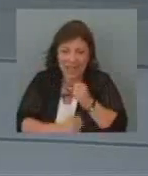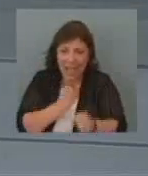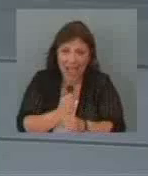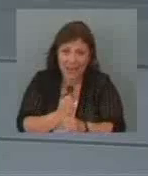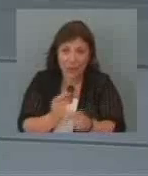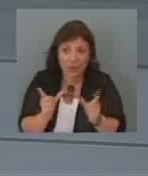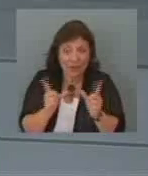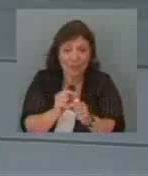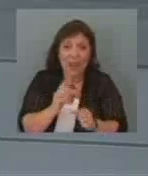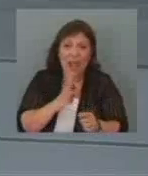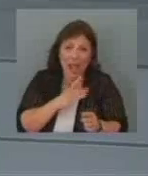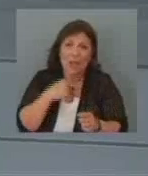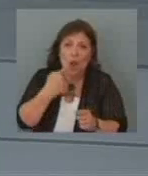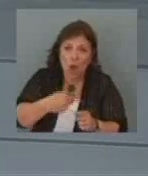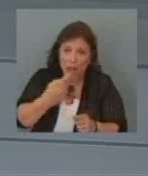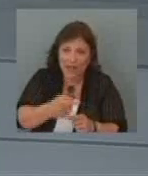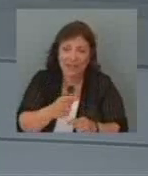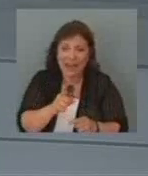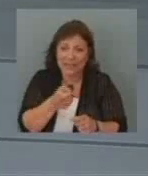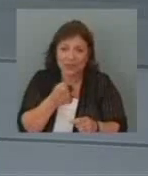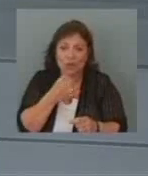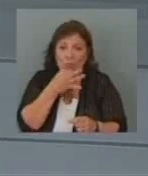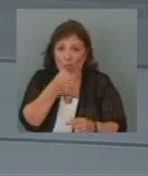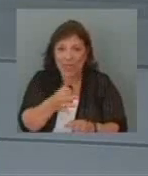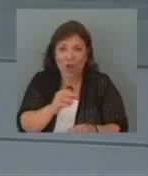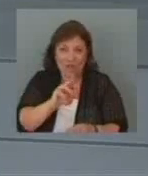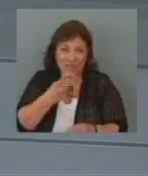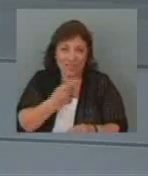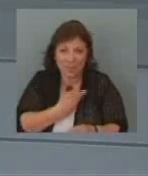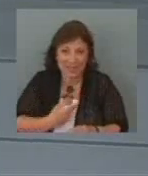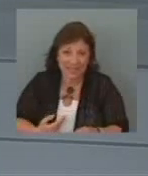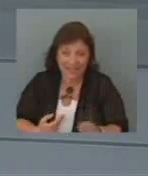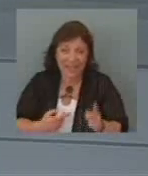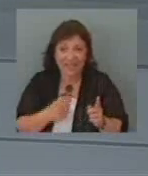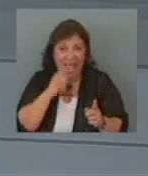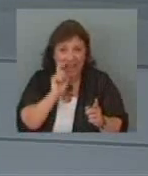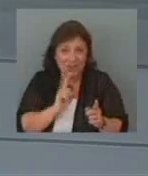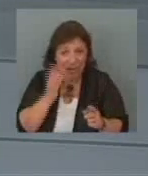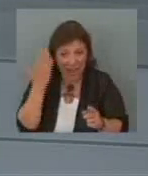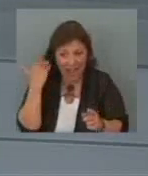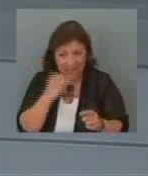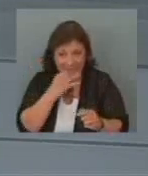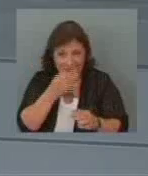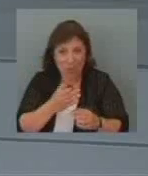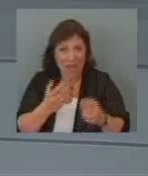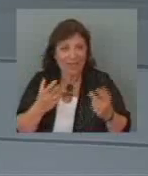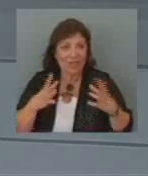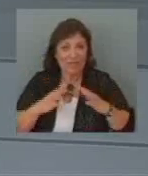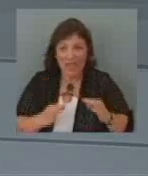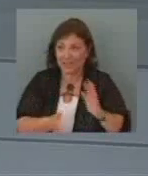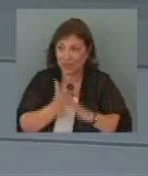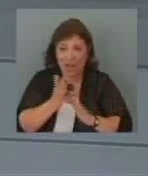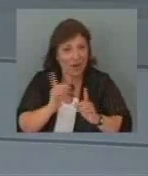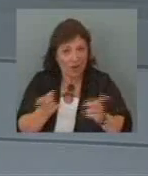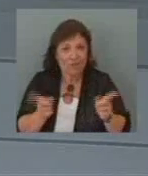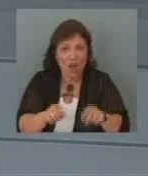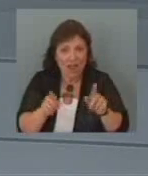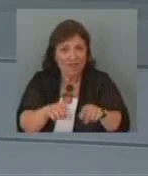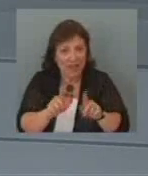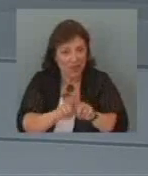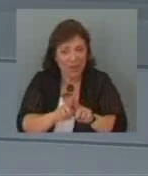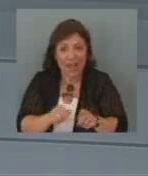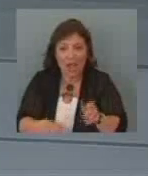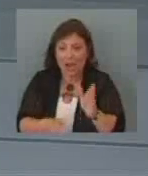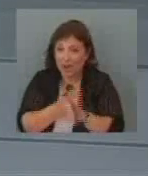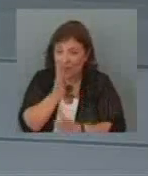aunque habrá otras alternativas, como lo dijo el vicepresidente Danilo Astori, es probable que se levante el receso para más adelante. ¿Nos vamos?